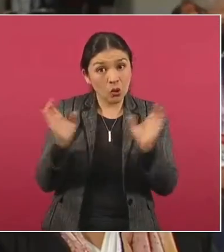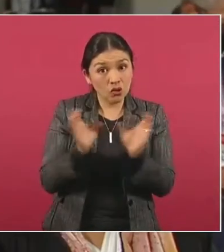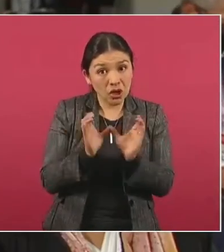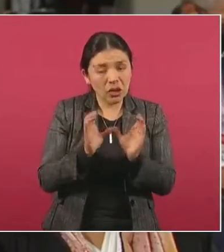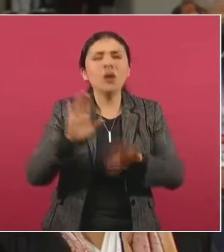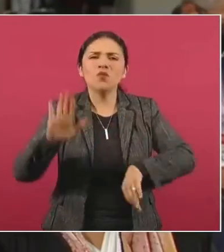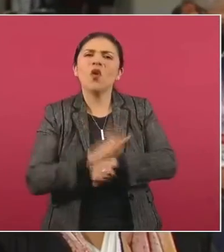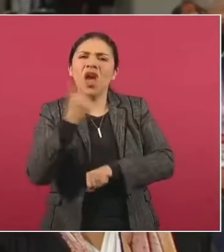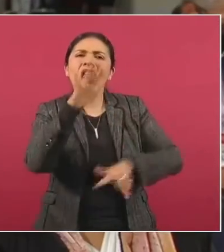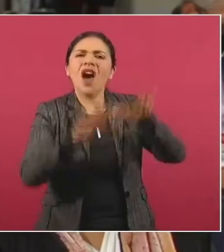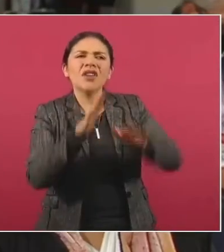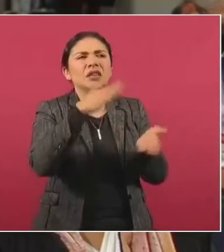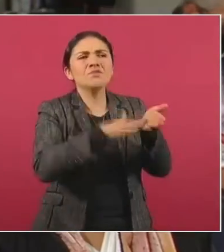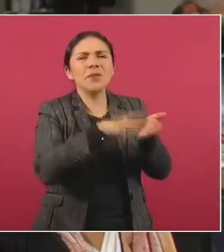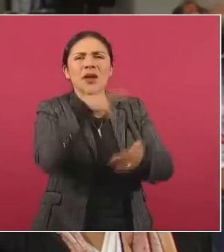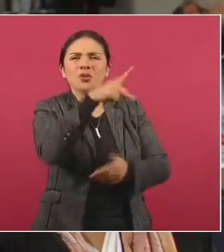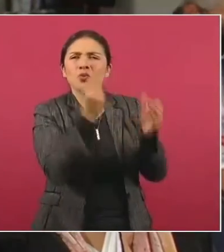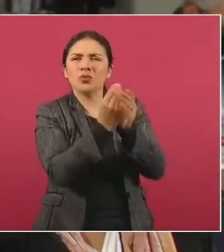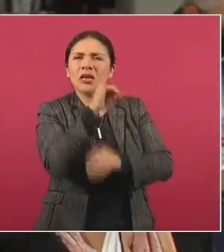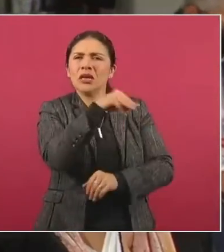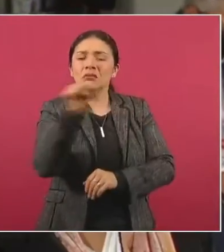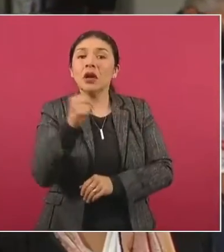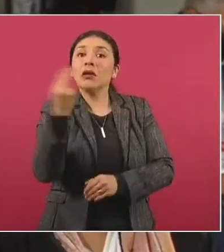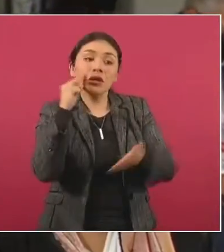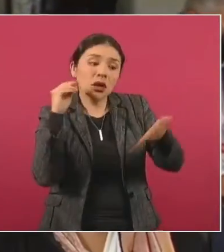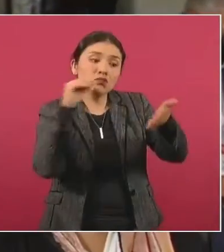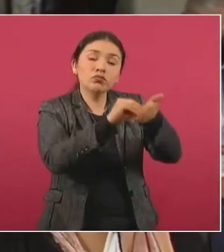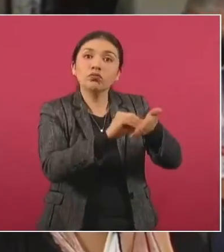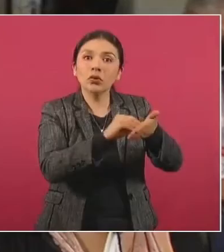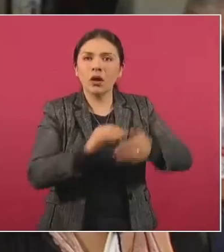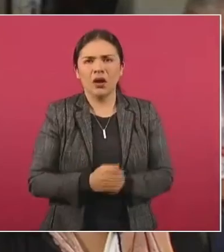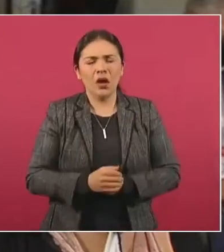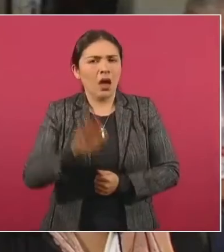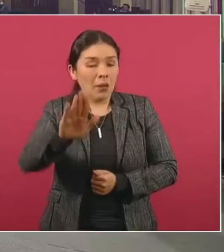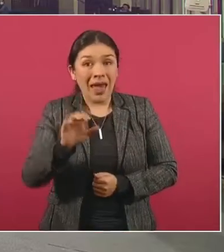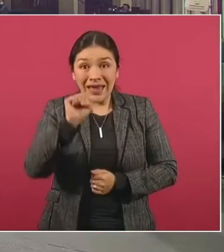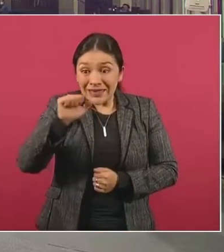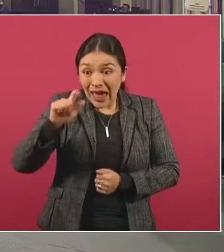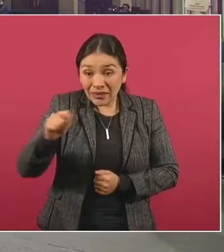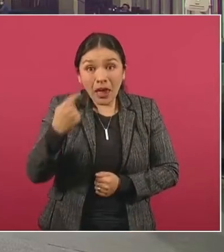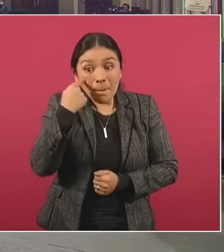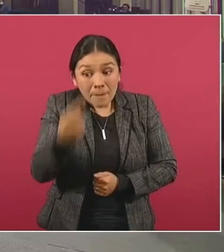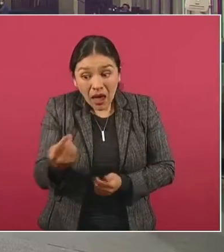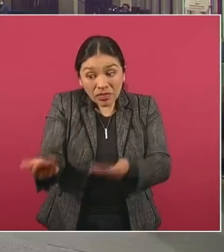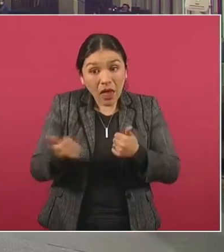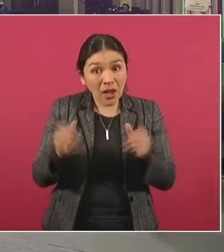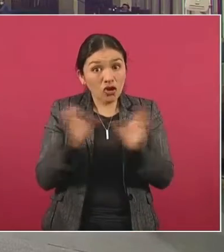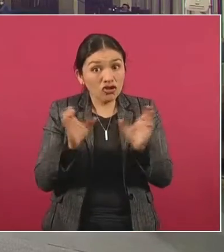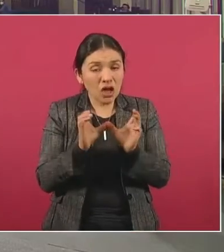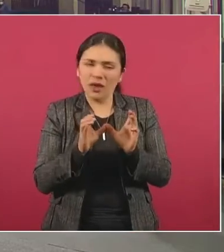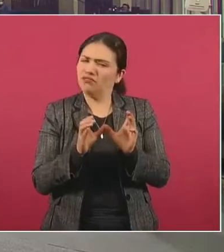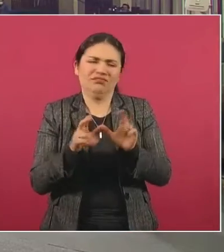del Seguro Social para la pensión lo solicitan, está en el formato. No, el SAT no pide la constancia de situación fiscal a